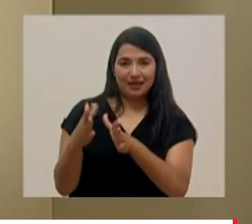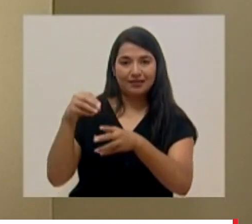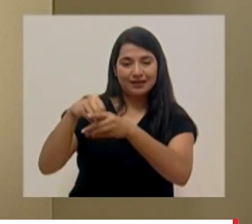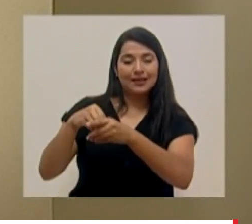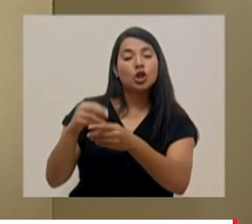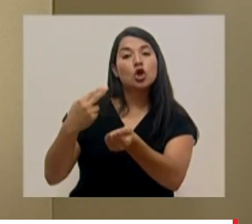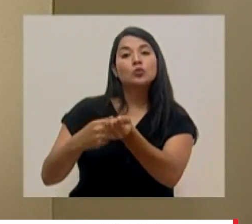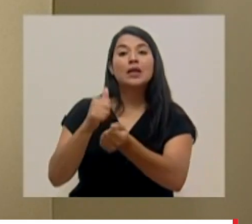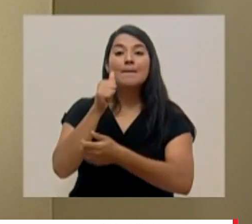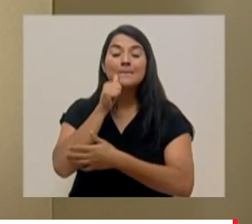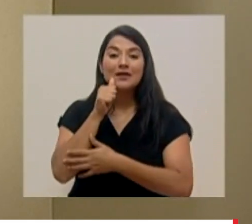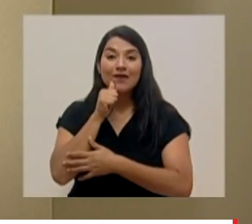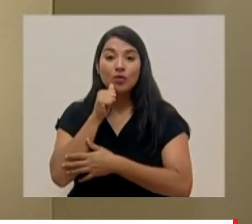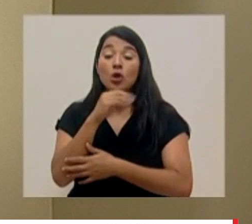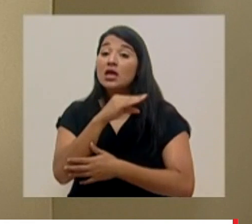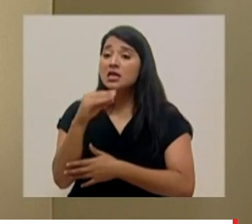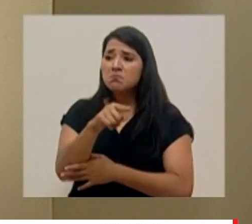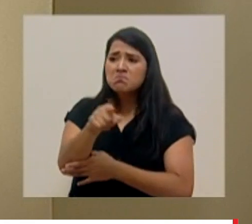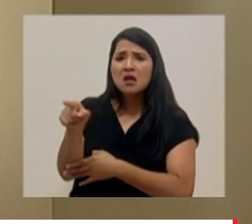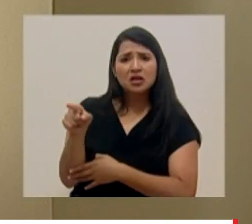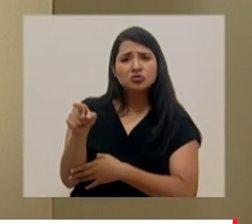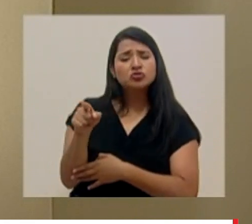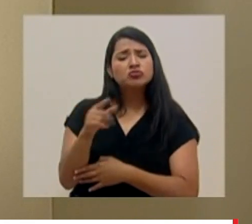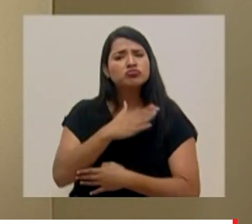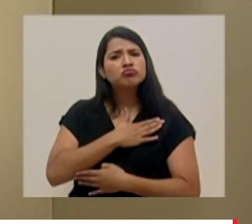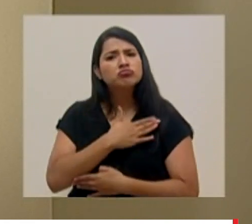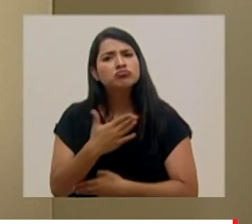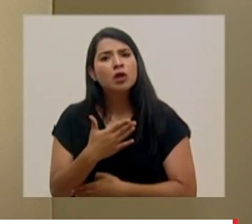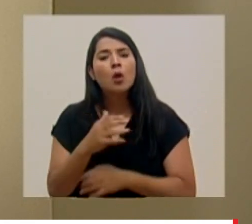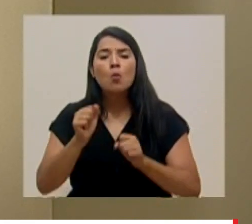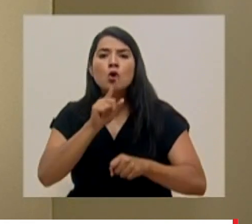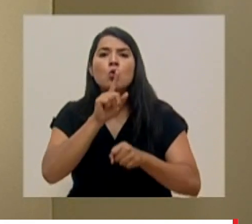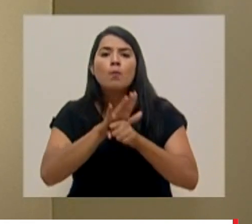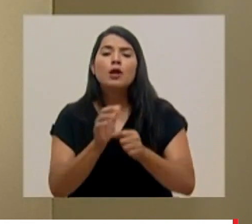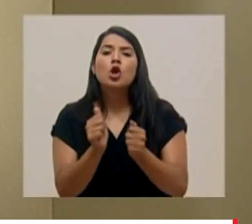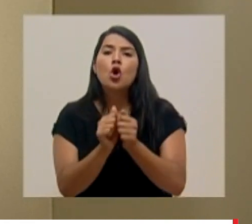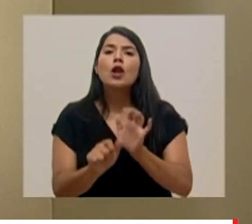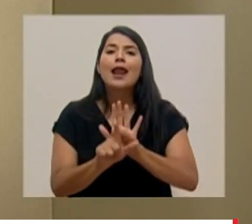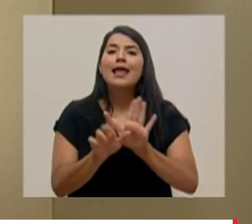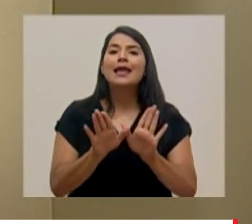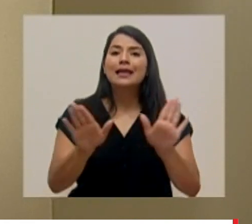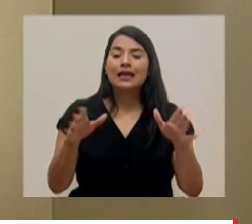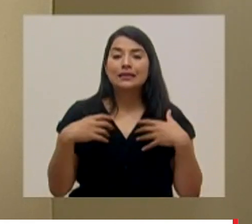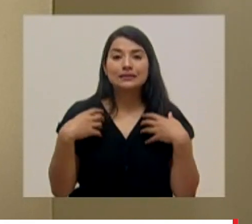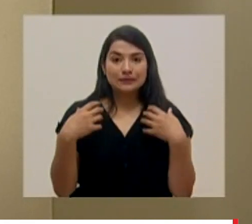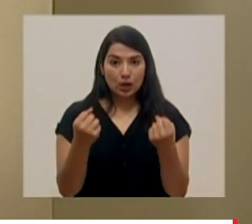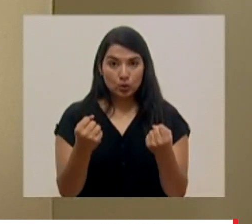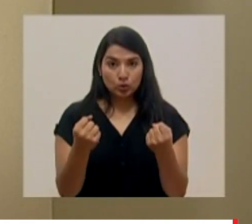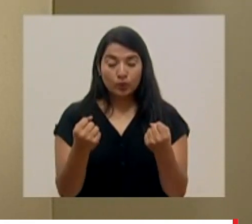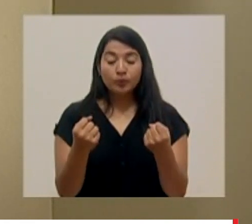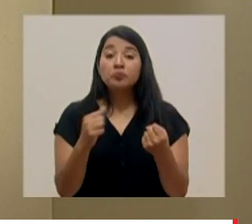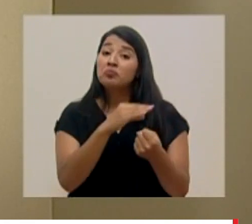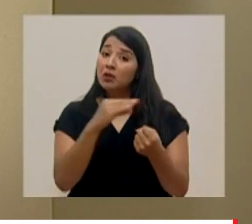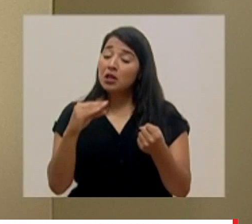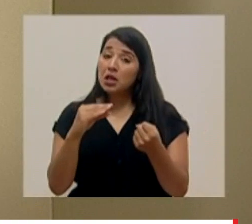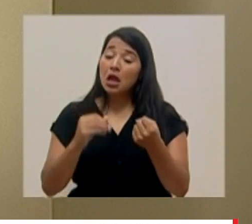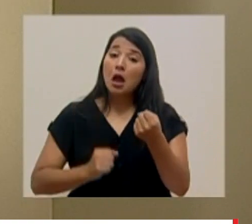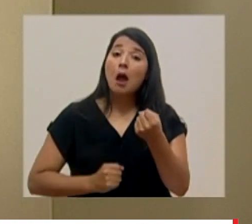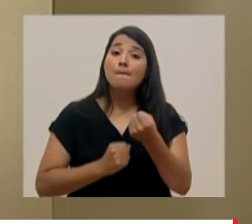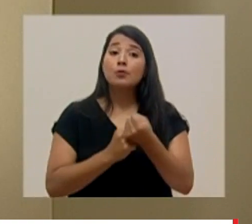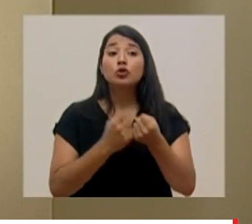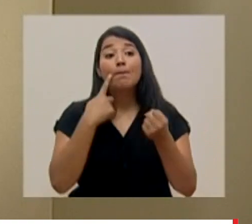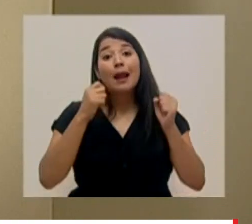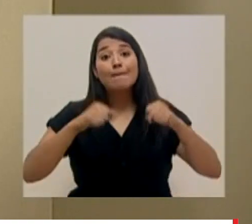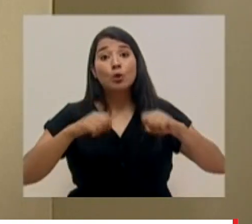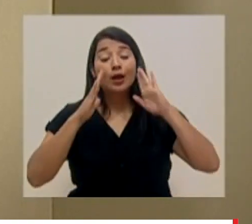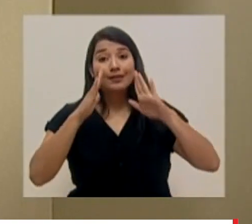Cámara Costarricense de Salud y se mostraron totalmente anuentes a cumplir con lo establecido en la Ley General de Salud y sumarse a la